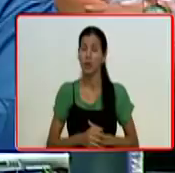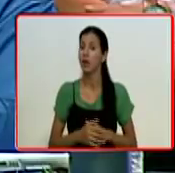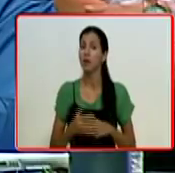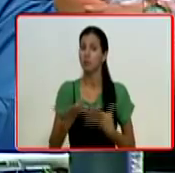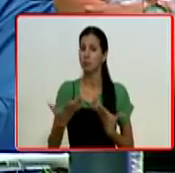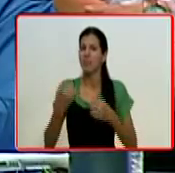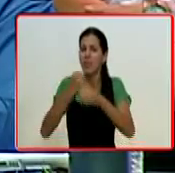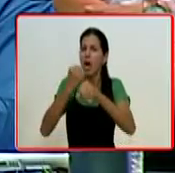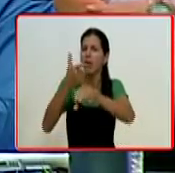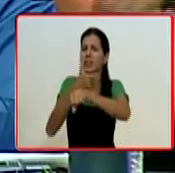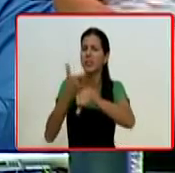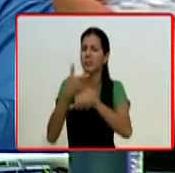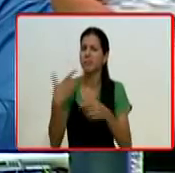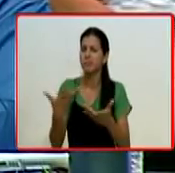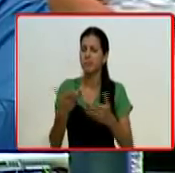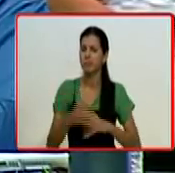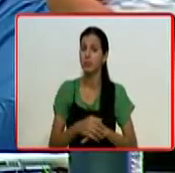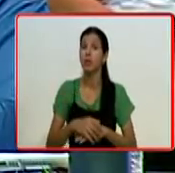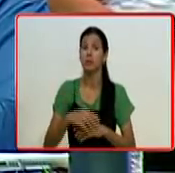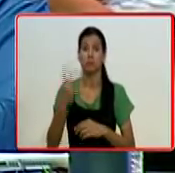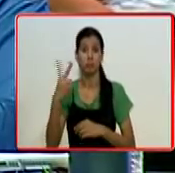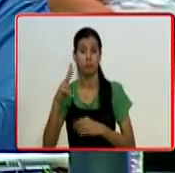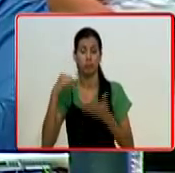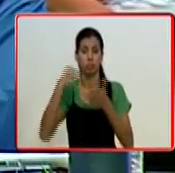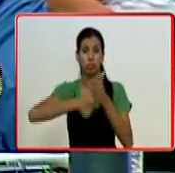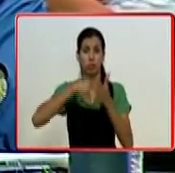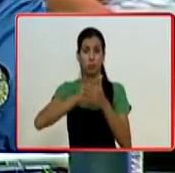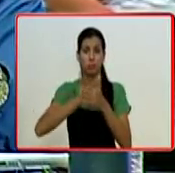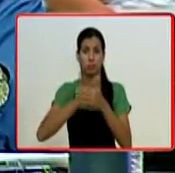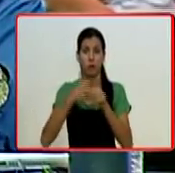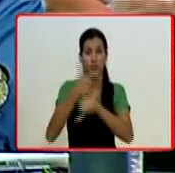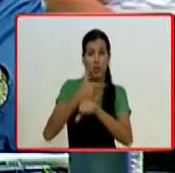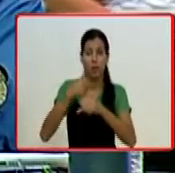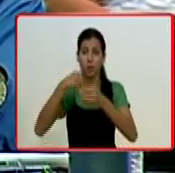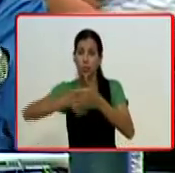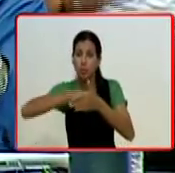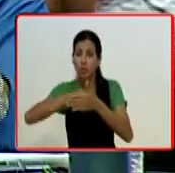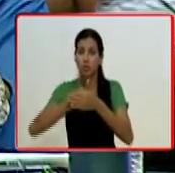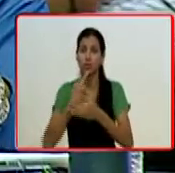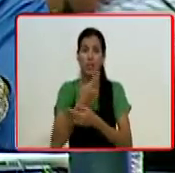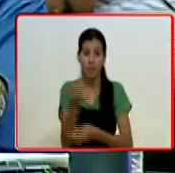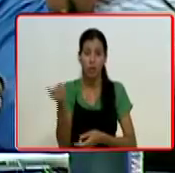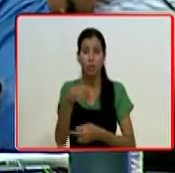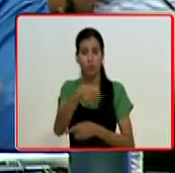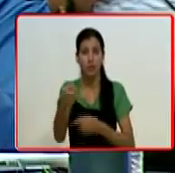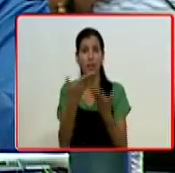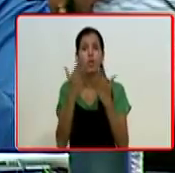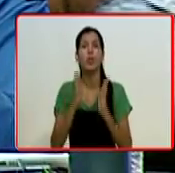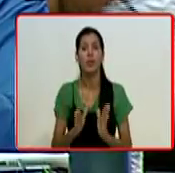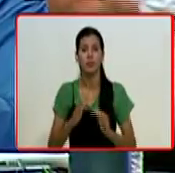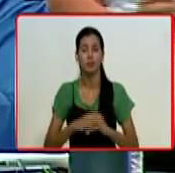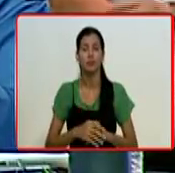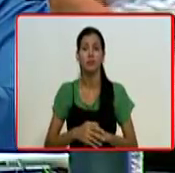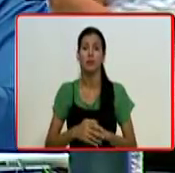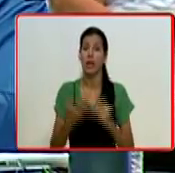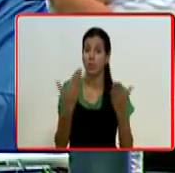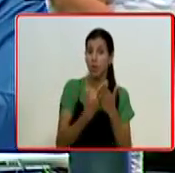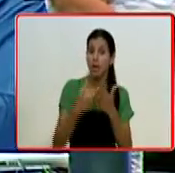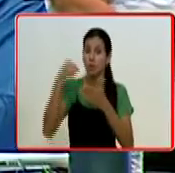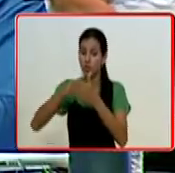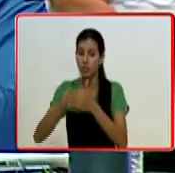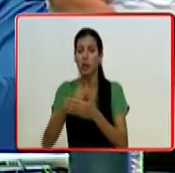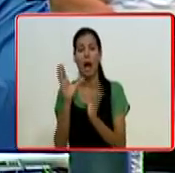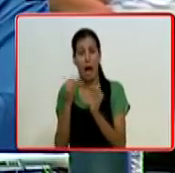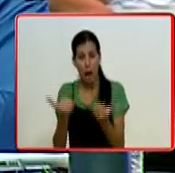gobernar y luchar. Le digo a los estudiantes, estudiar y luchar. Le digo a la